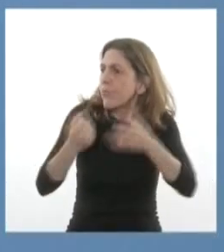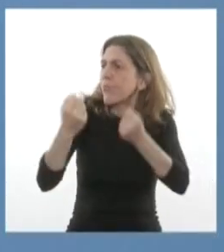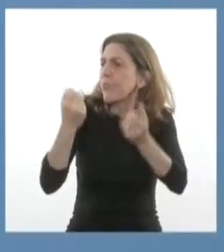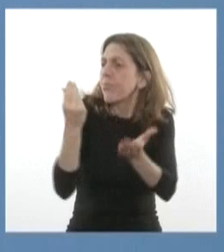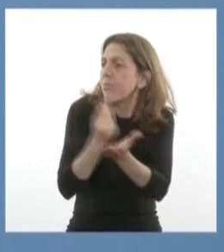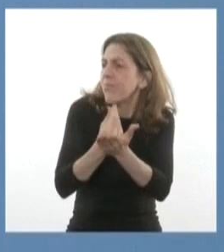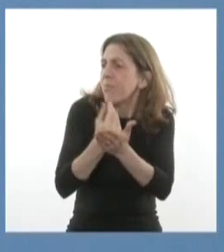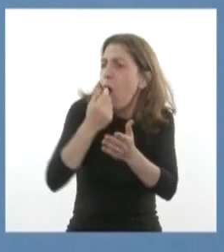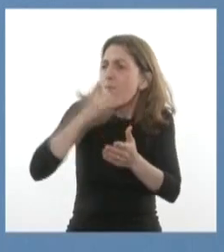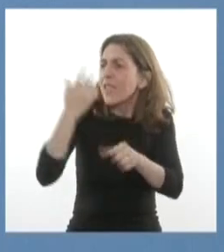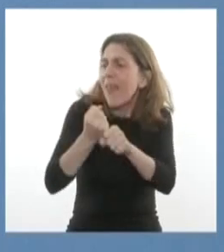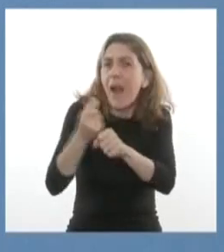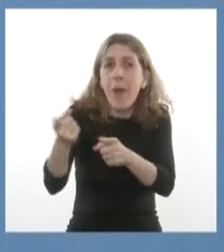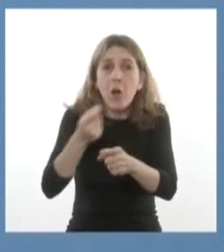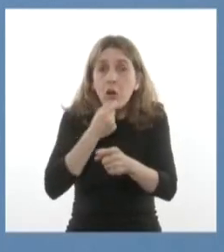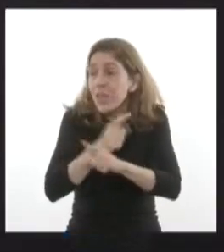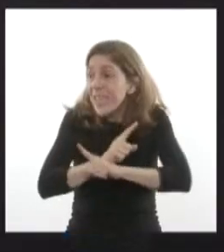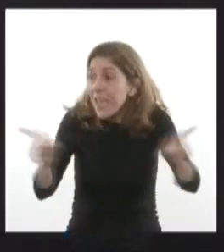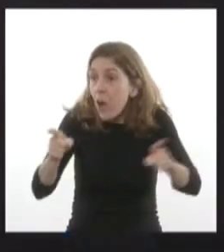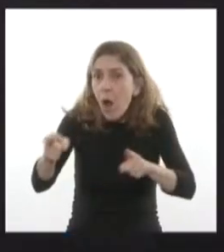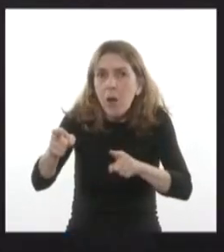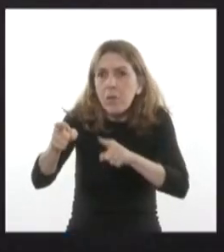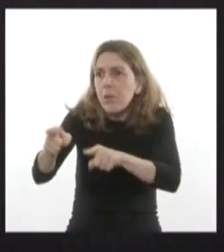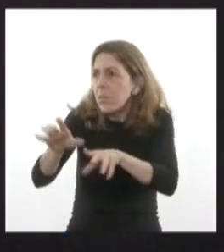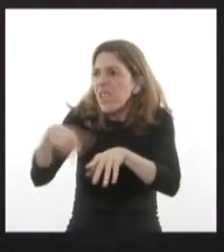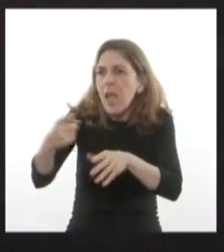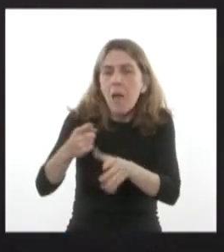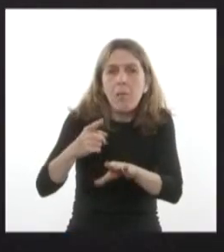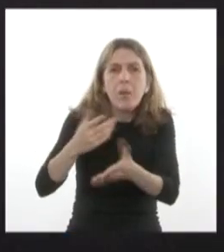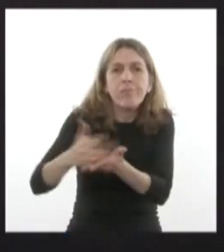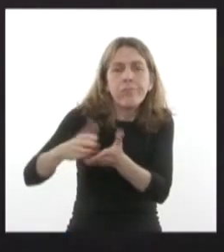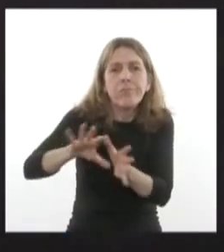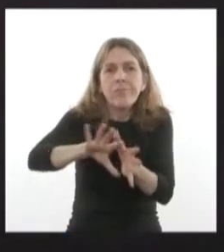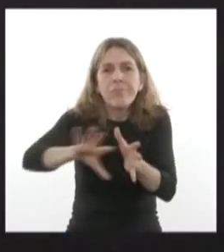Porque en verdad, si no, las estamos condenando siempre a una marginalidad.